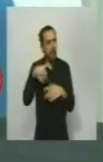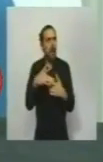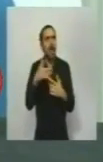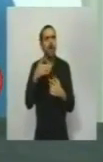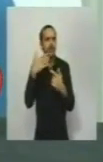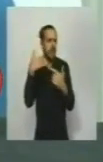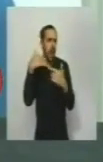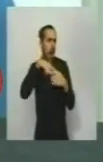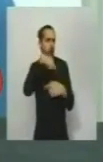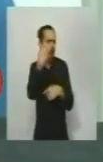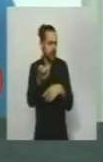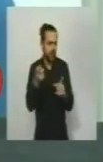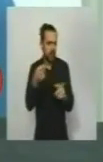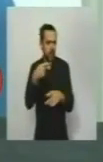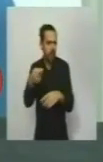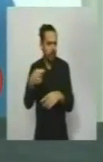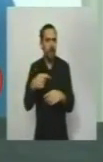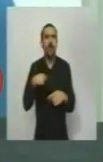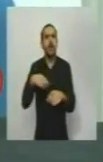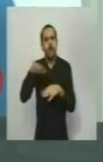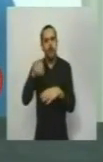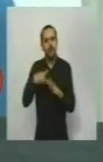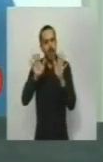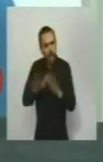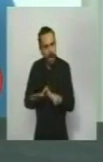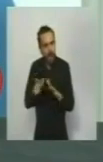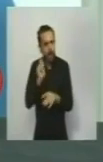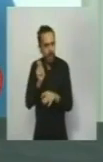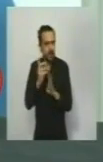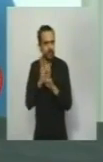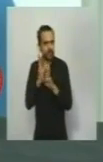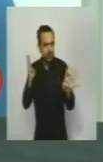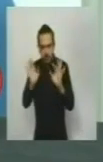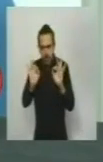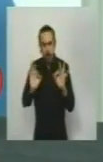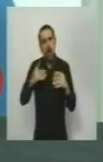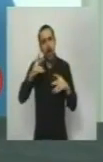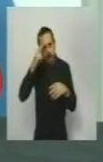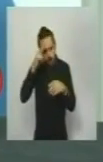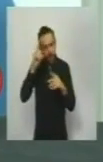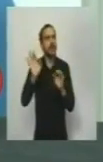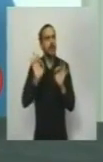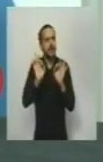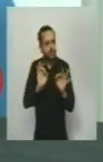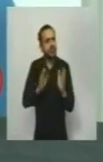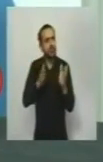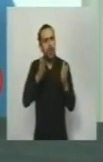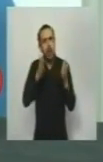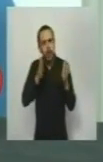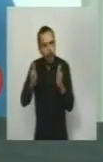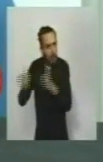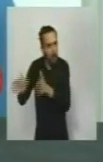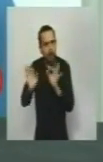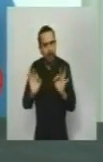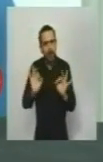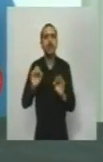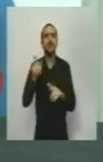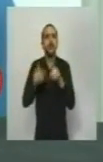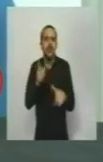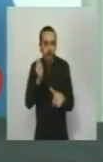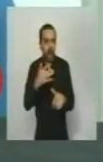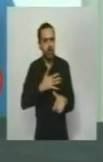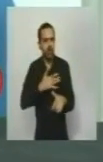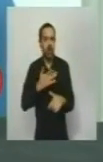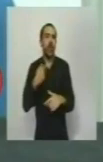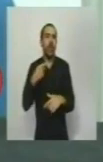nuestro enfático reconocimiento a esta voluntad colectiva de respetar las normas, de no violentar ninguna de las conductas y